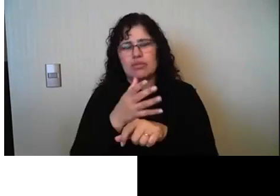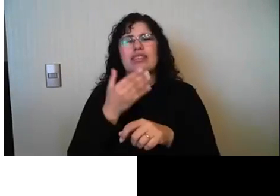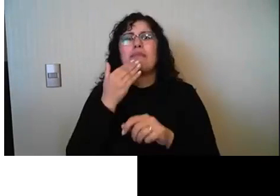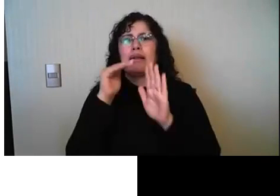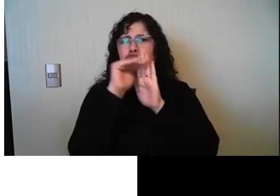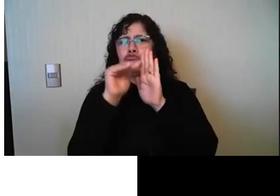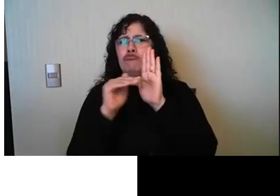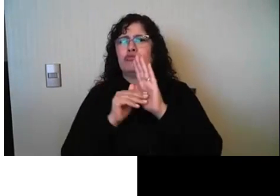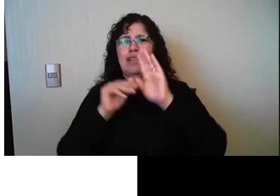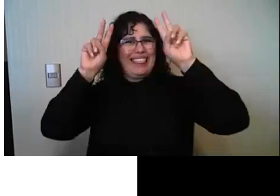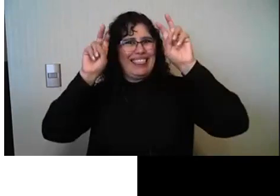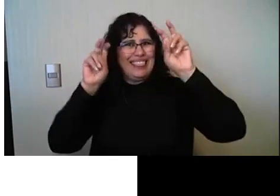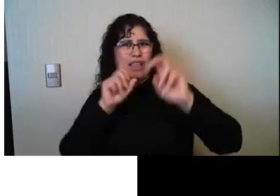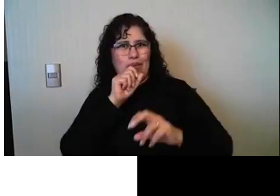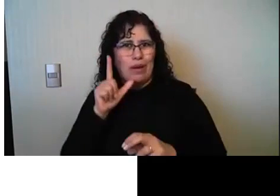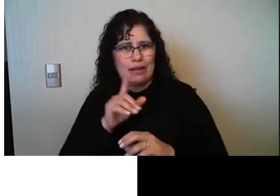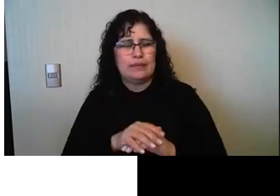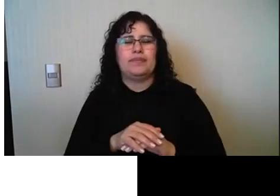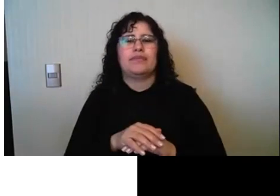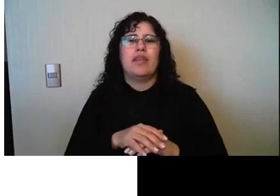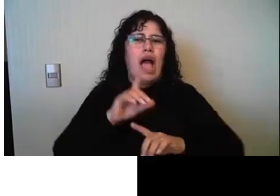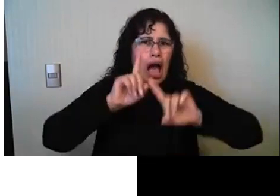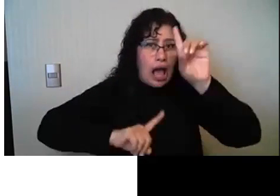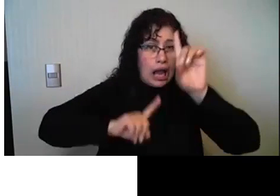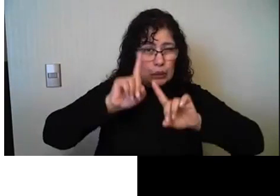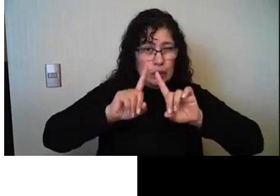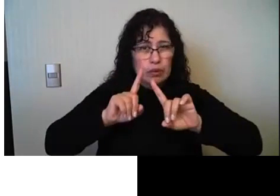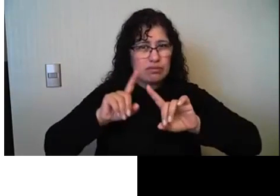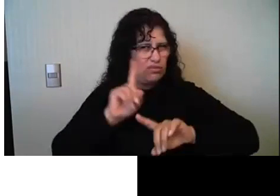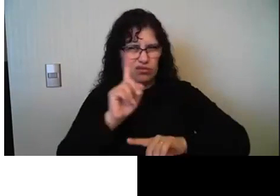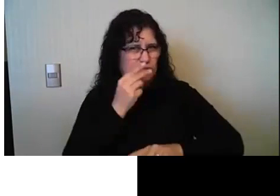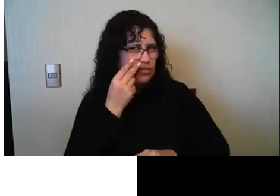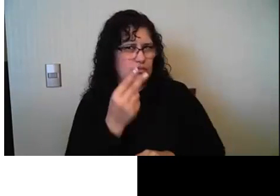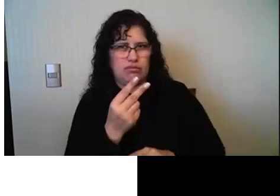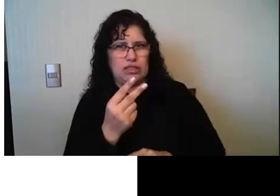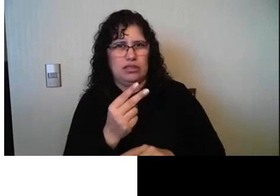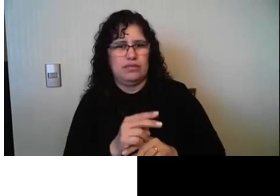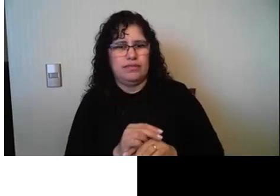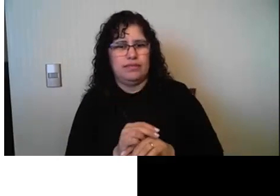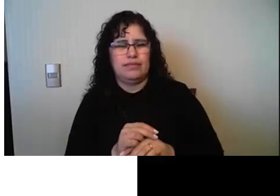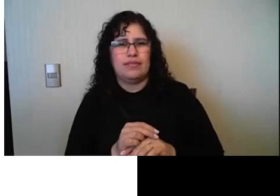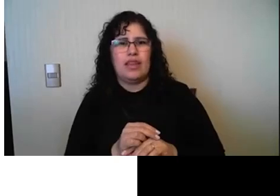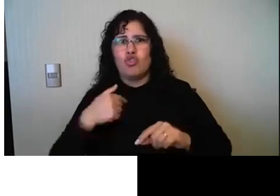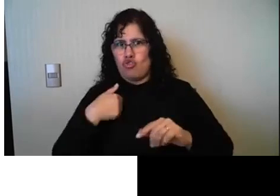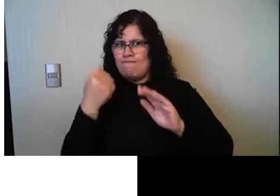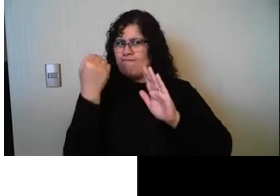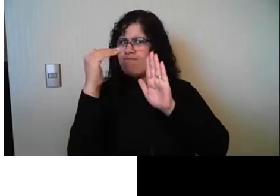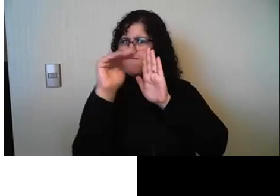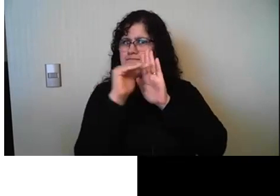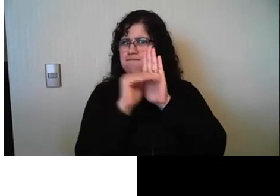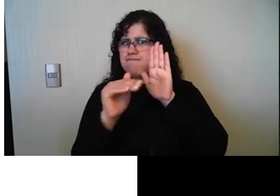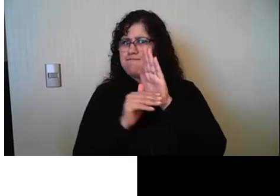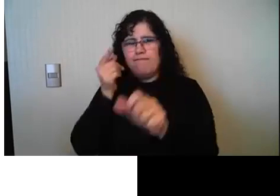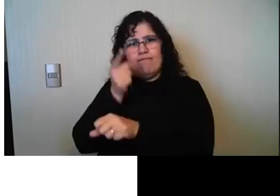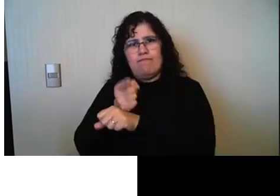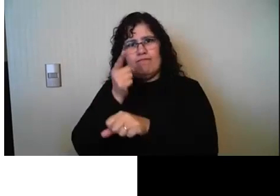Además, los que no han revisado, por favor, revisen las instrucciones, rúbrica y